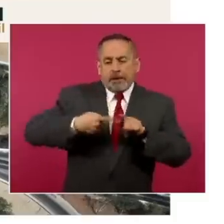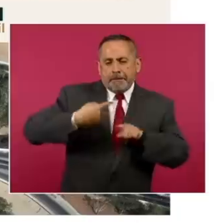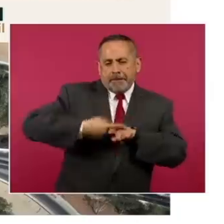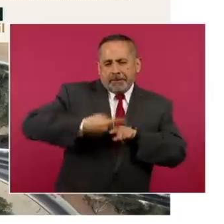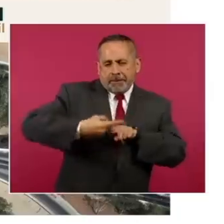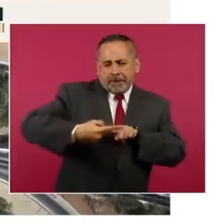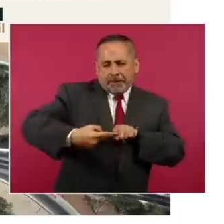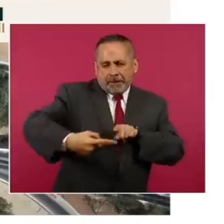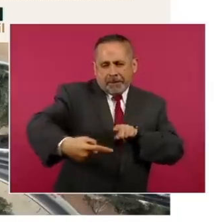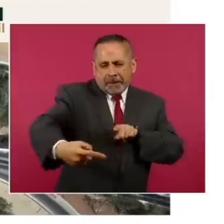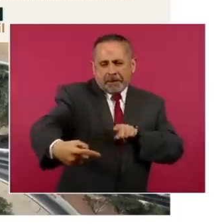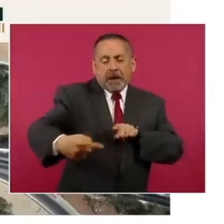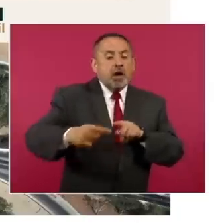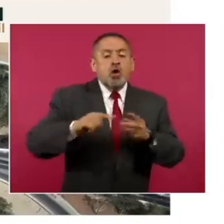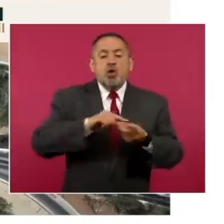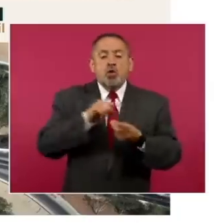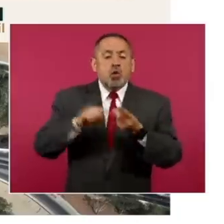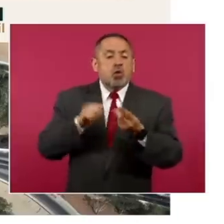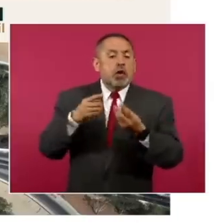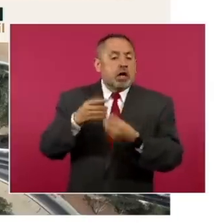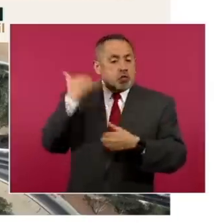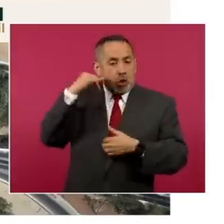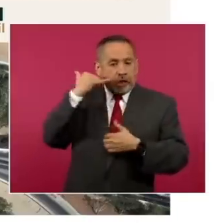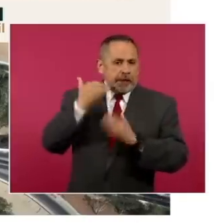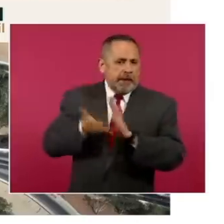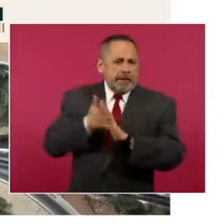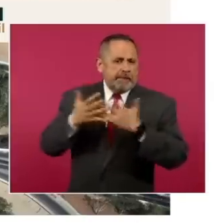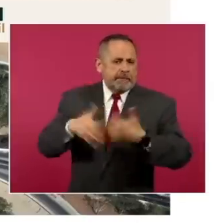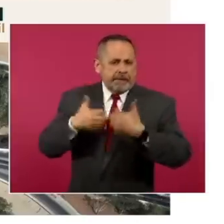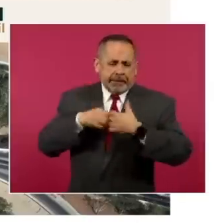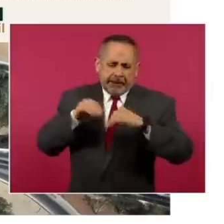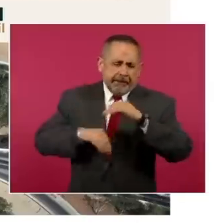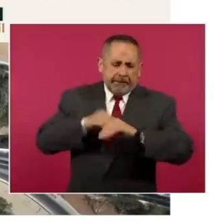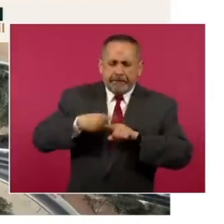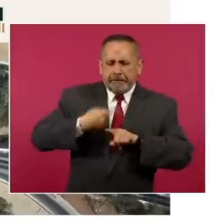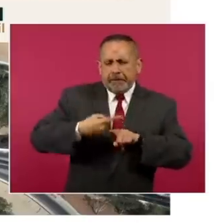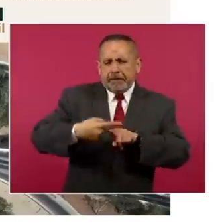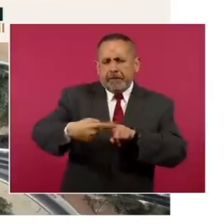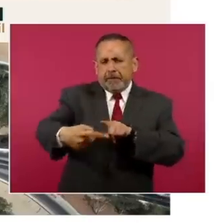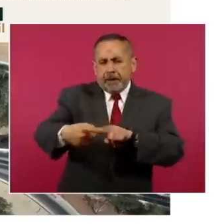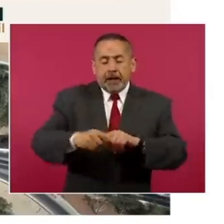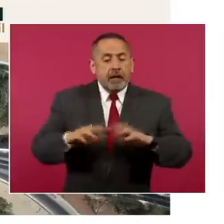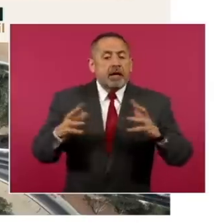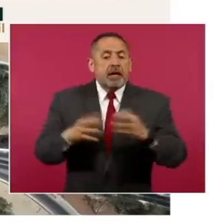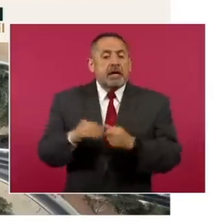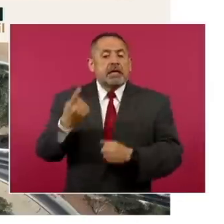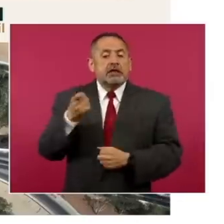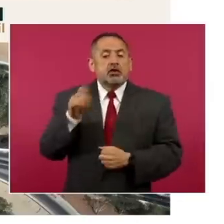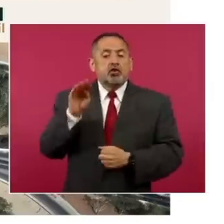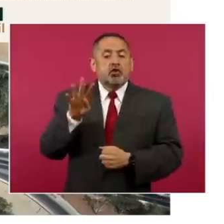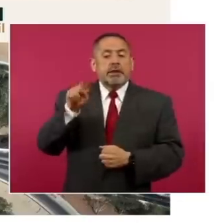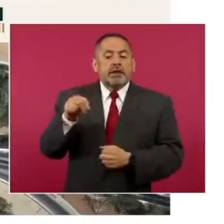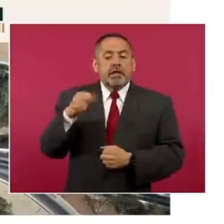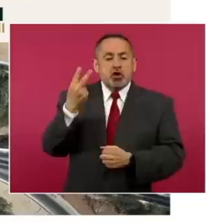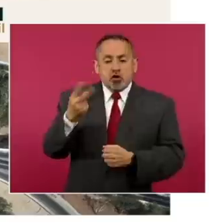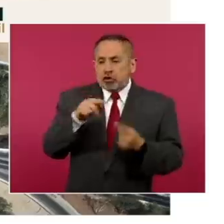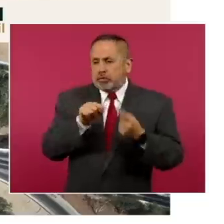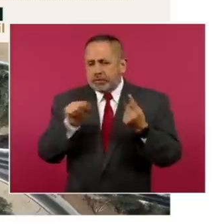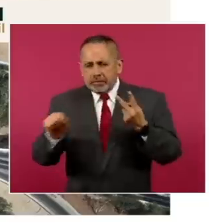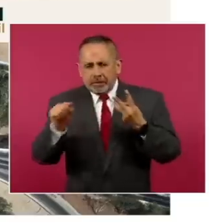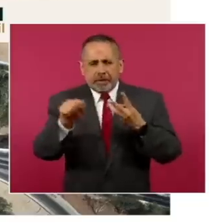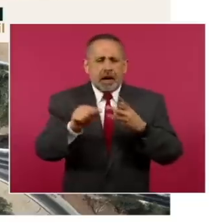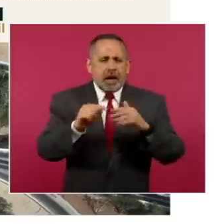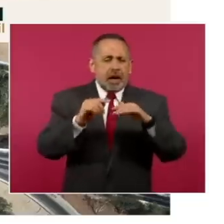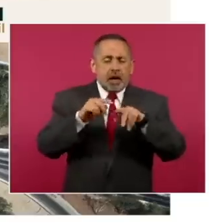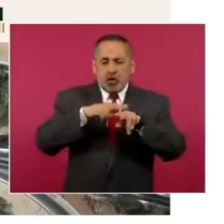en la planta instalada en Umán Yucatán se construyen 192 obras complementarias entre pasos